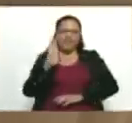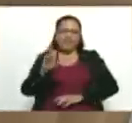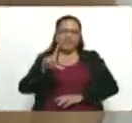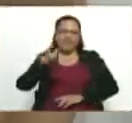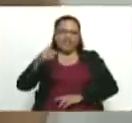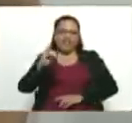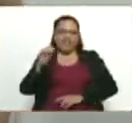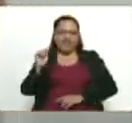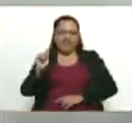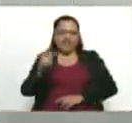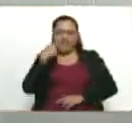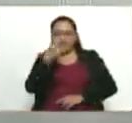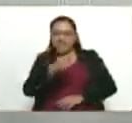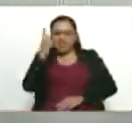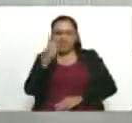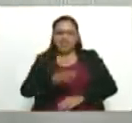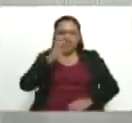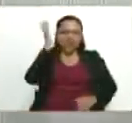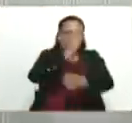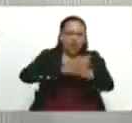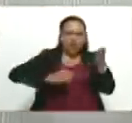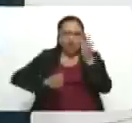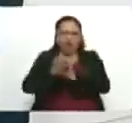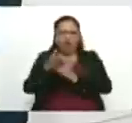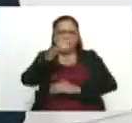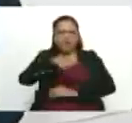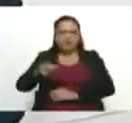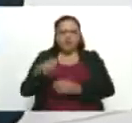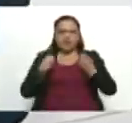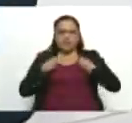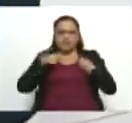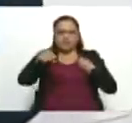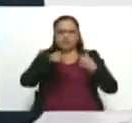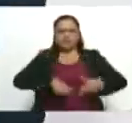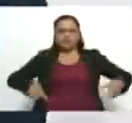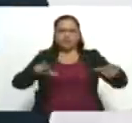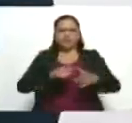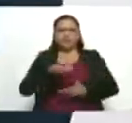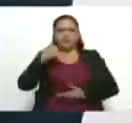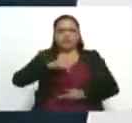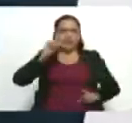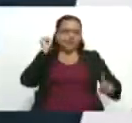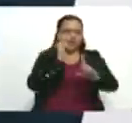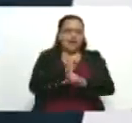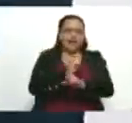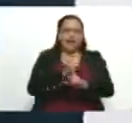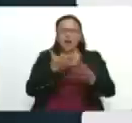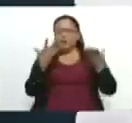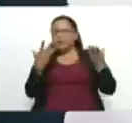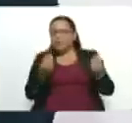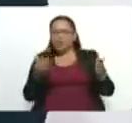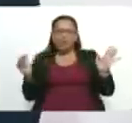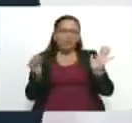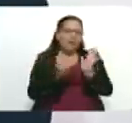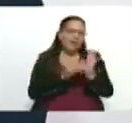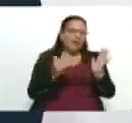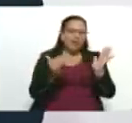manos a los habitantes, que generó el asesinato de miles y